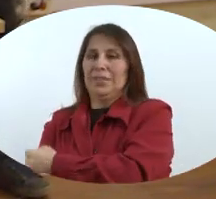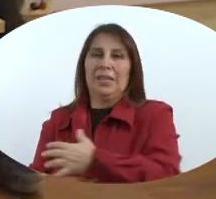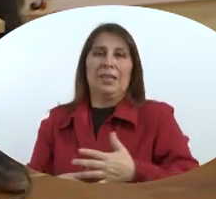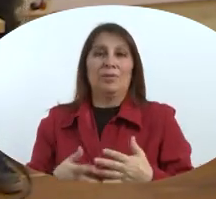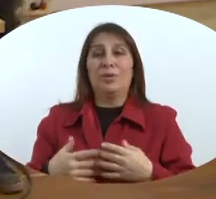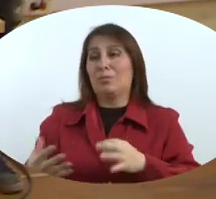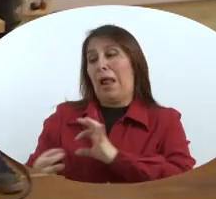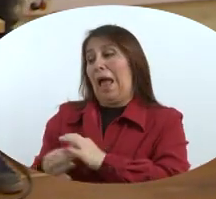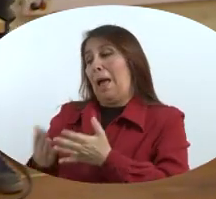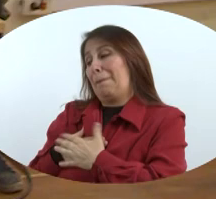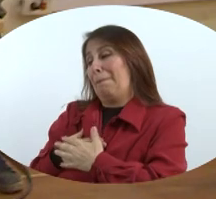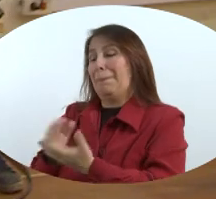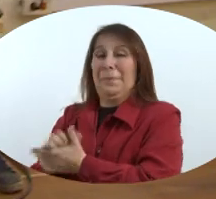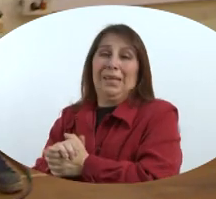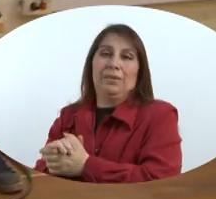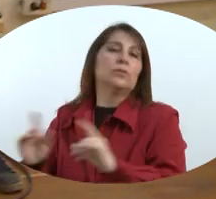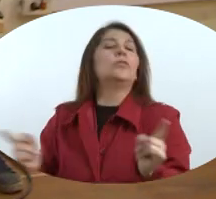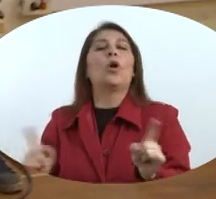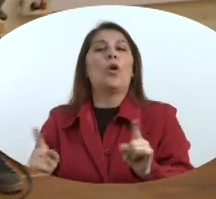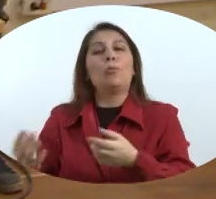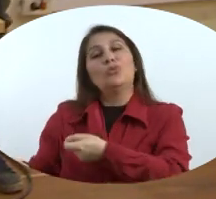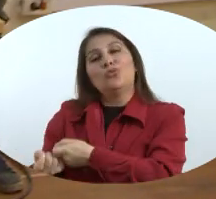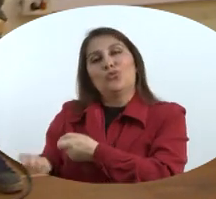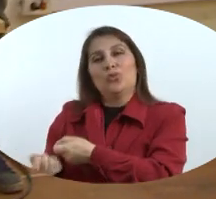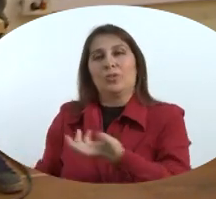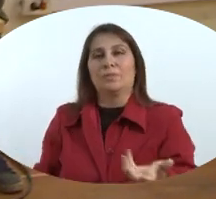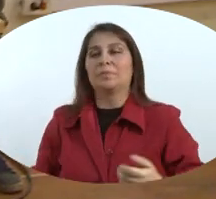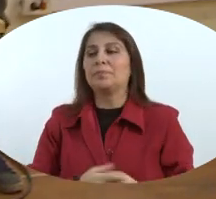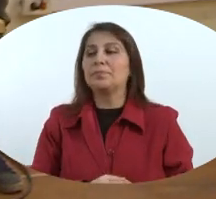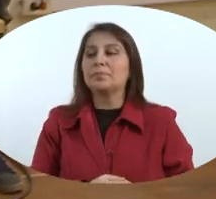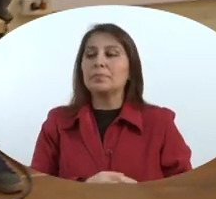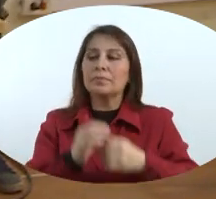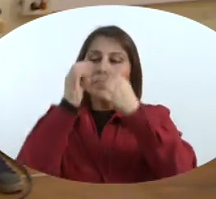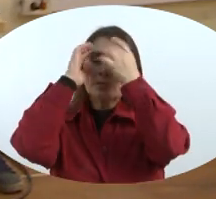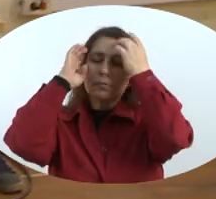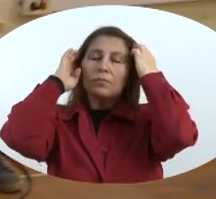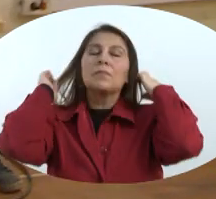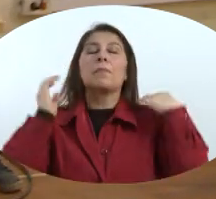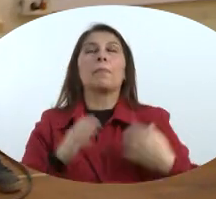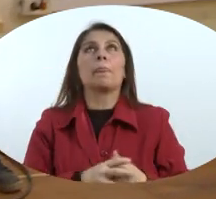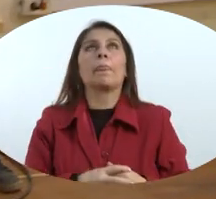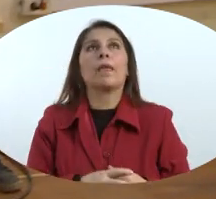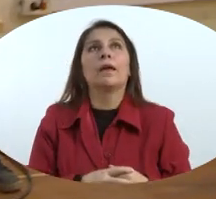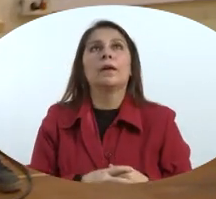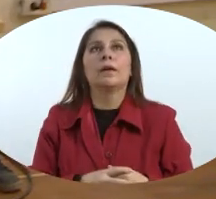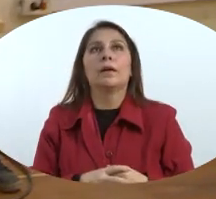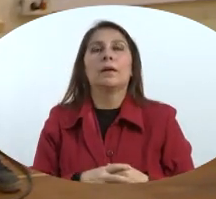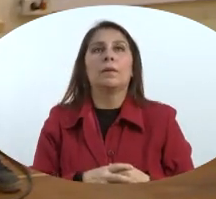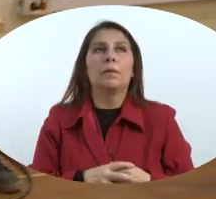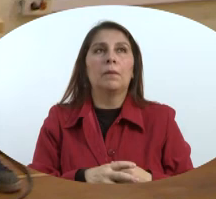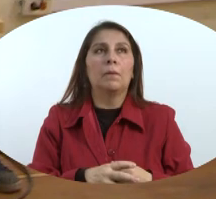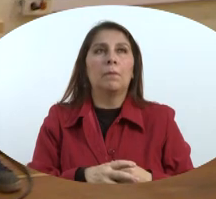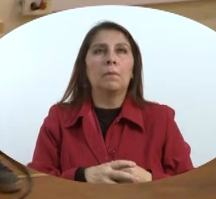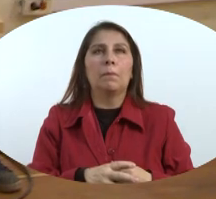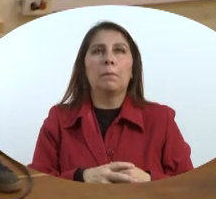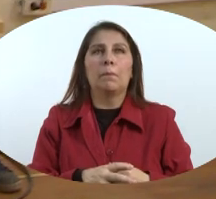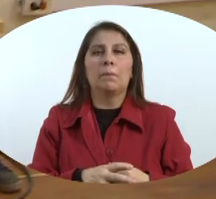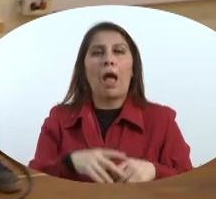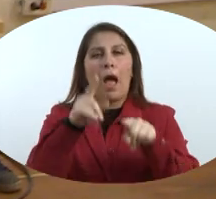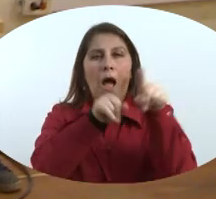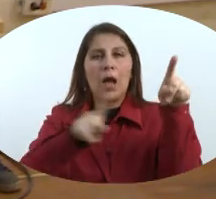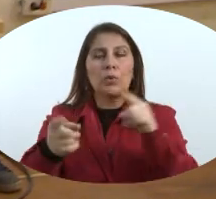es preferencia es porque el mar está más cerca ahora era tiene uno para plancha número